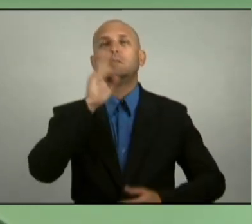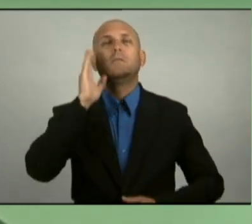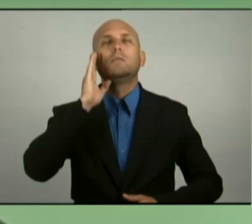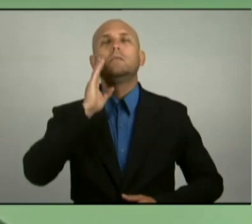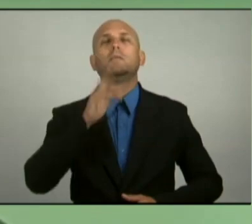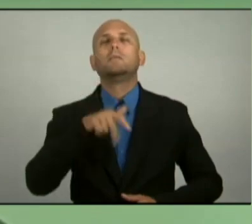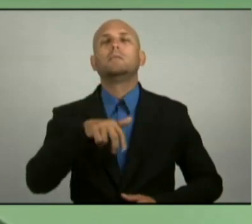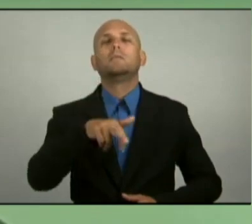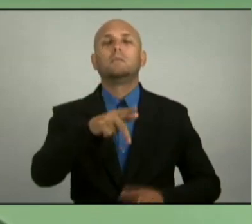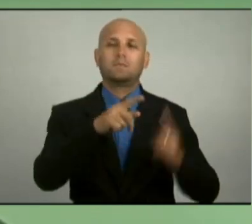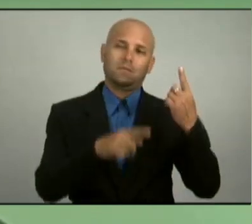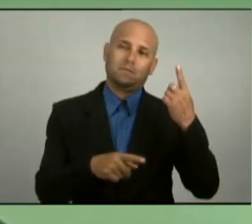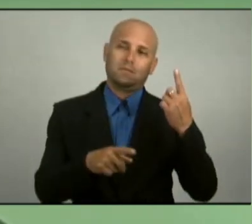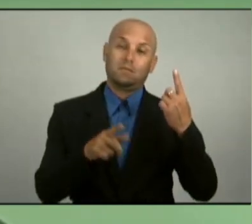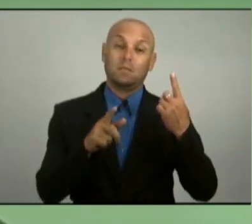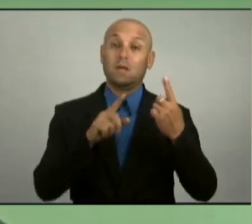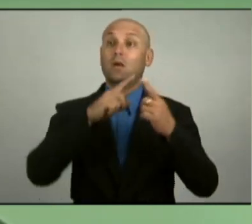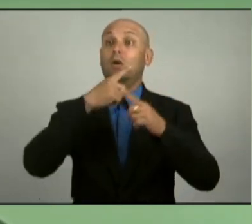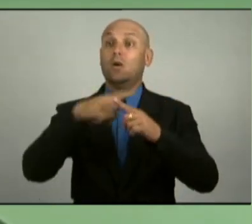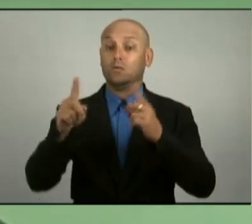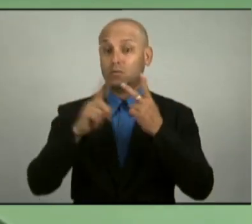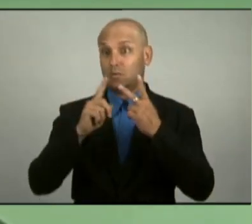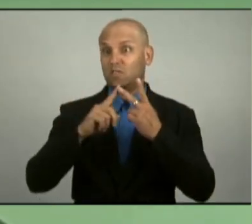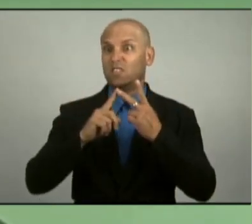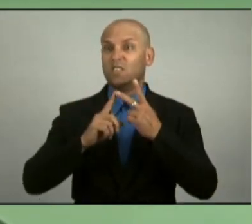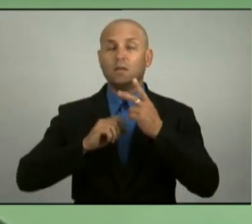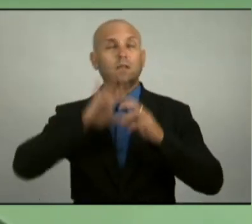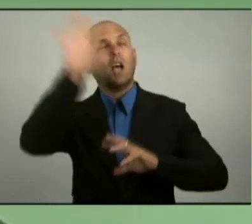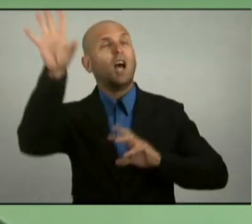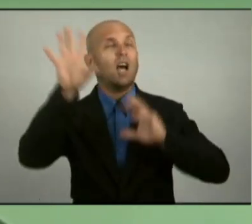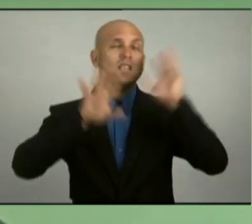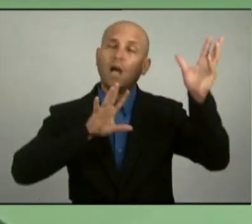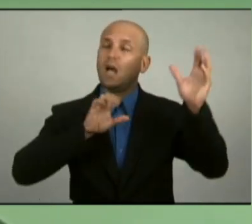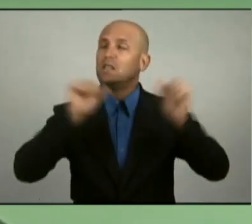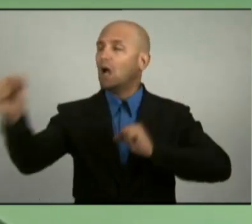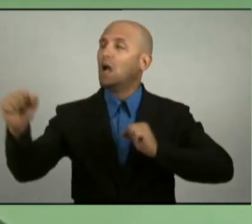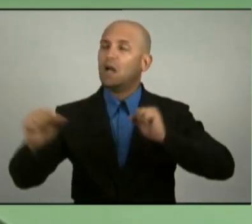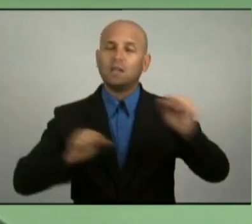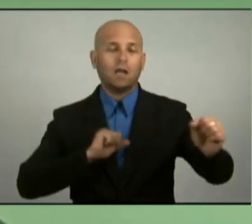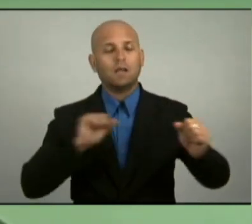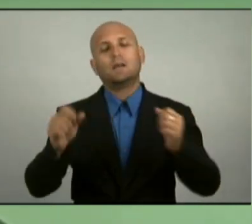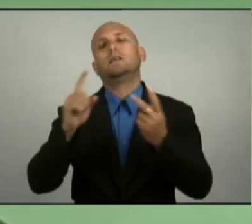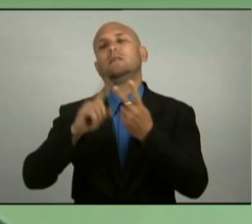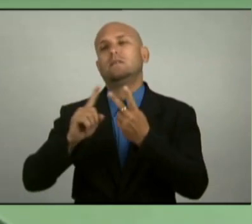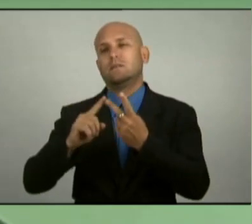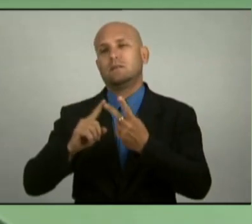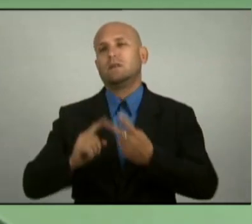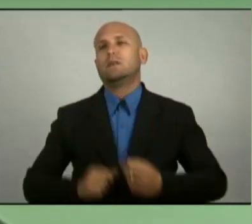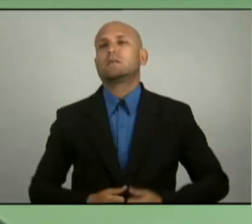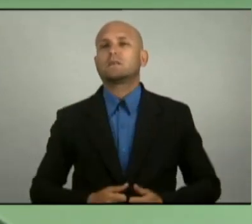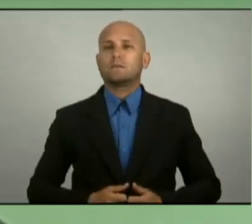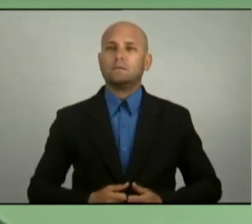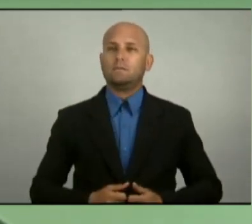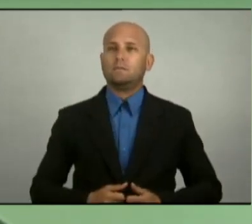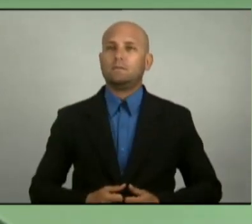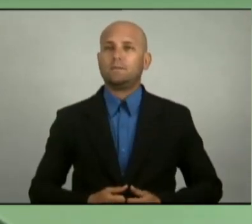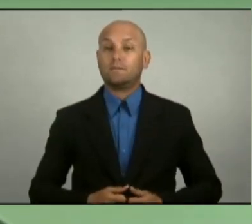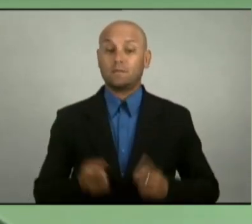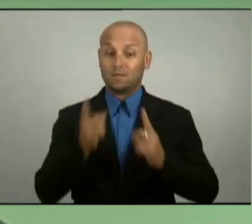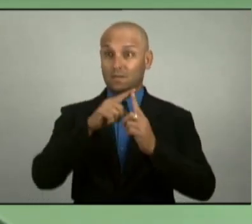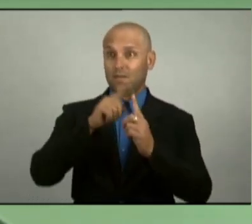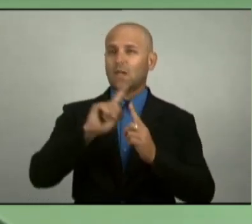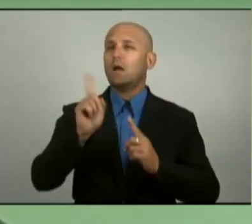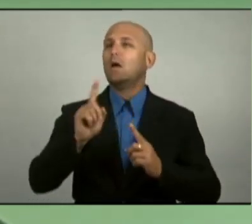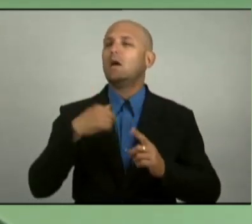violentos lo que hace es lo que cotidianamente ha el acto de vigilia pues lo repite eh en el acto este